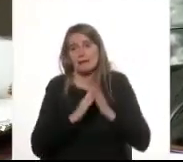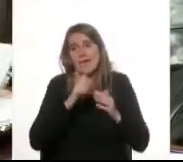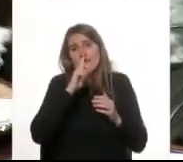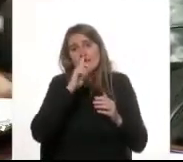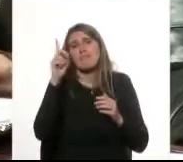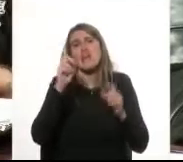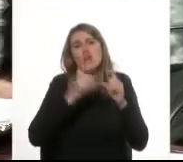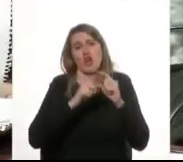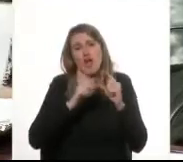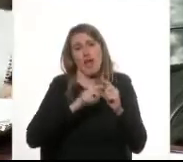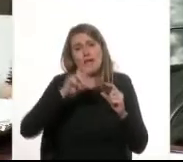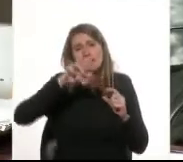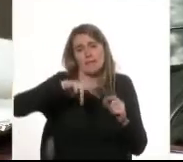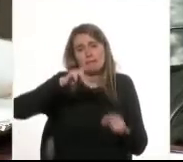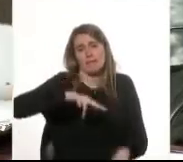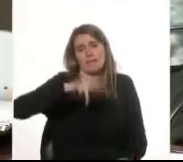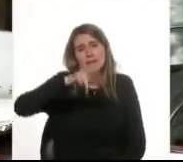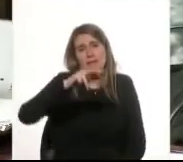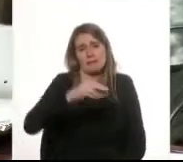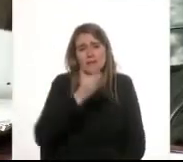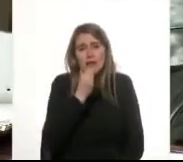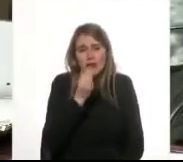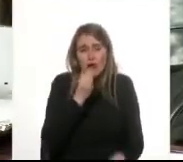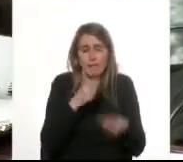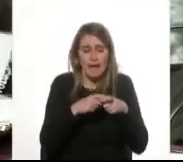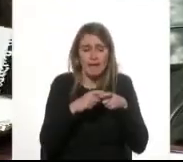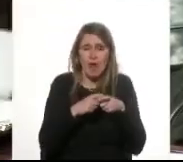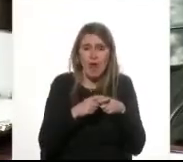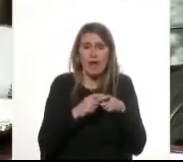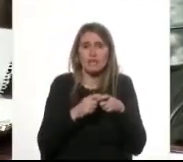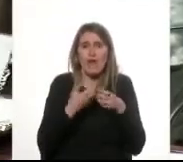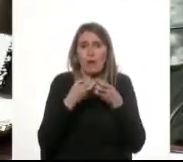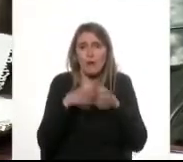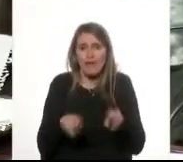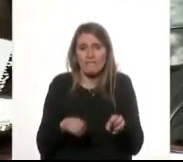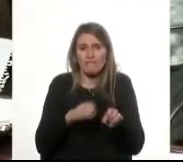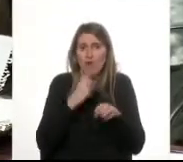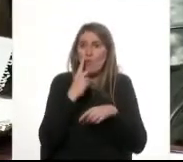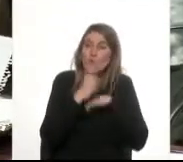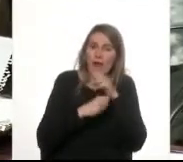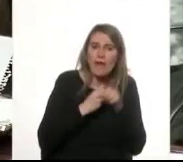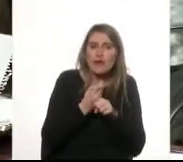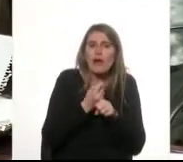cada 3 meses, un año comiendo remolacha y huevo,